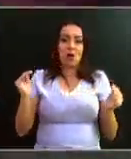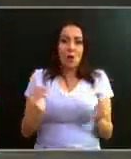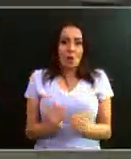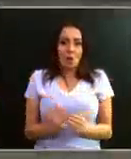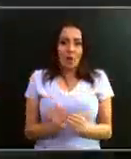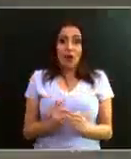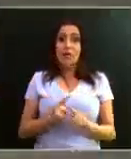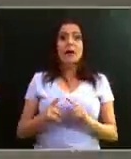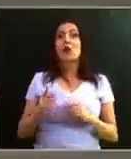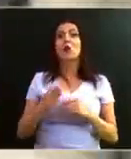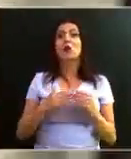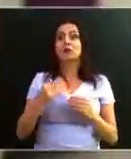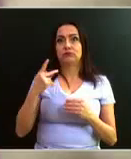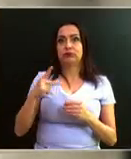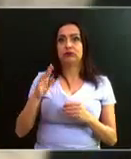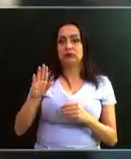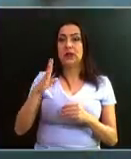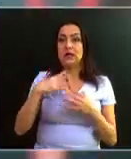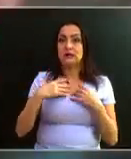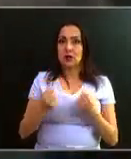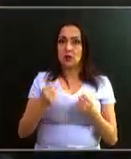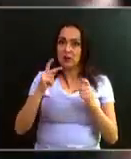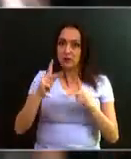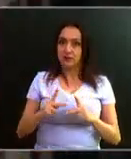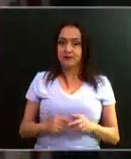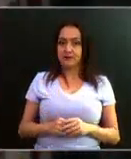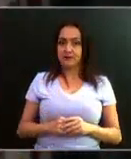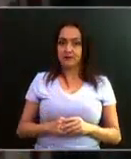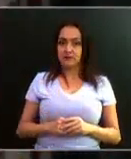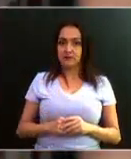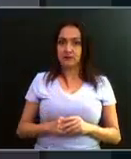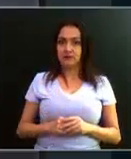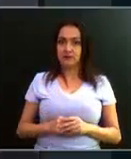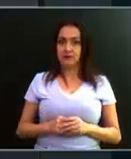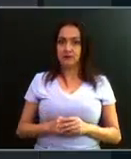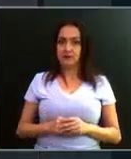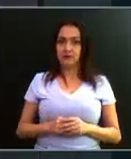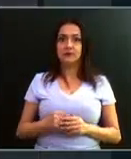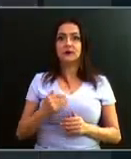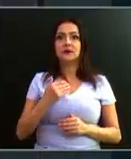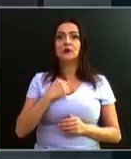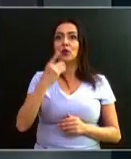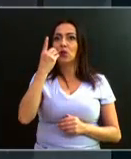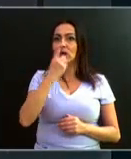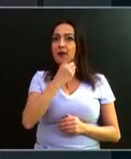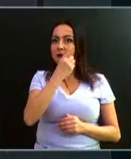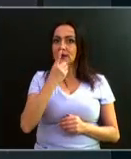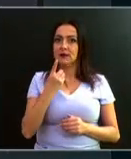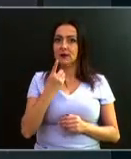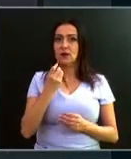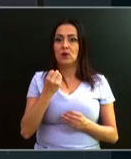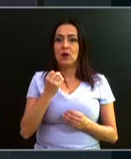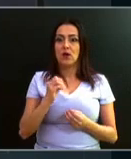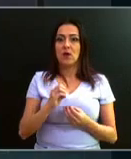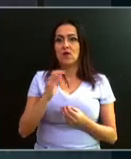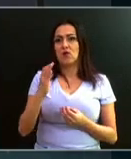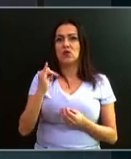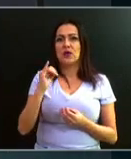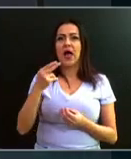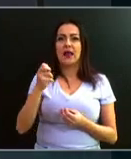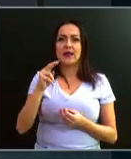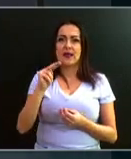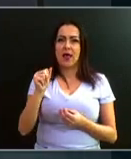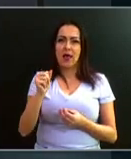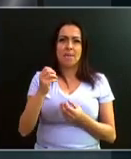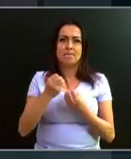sin importar que exponen la salud de las personas. Que tenemos una dieta también muy cargada de carbohidratos, una